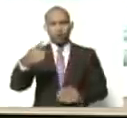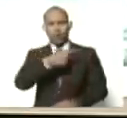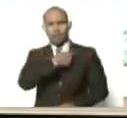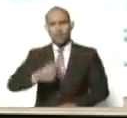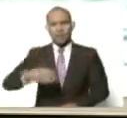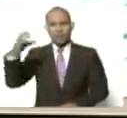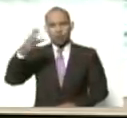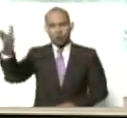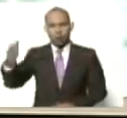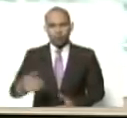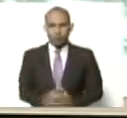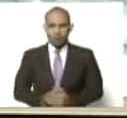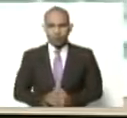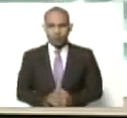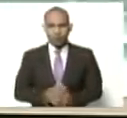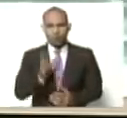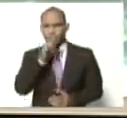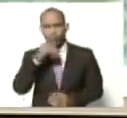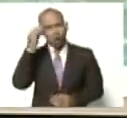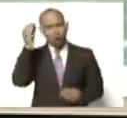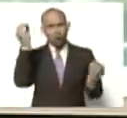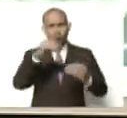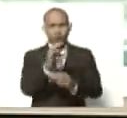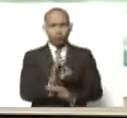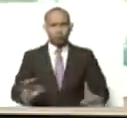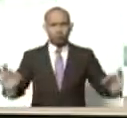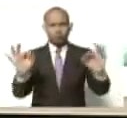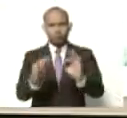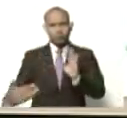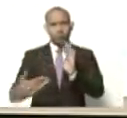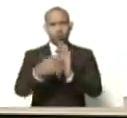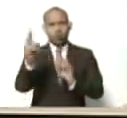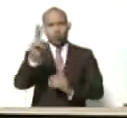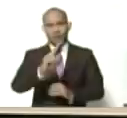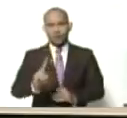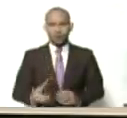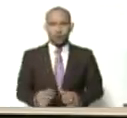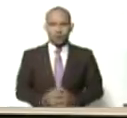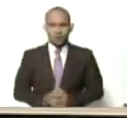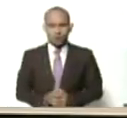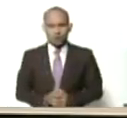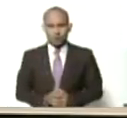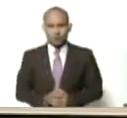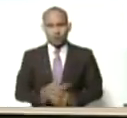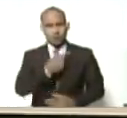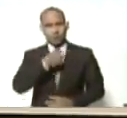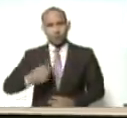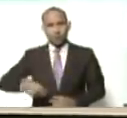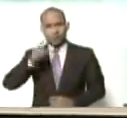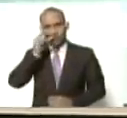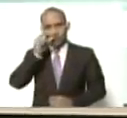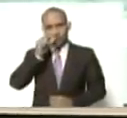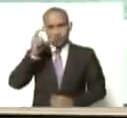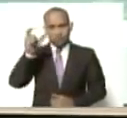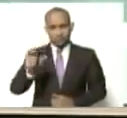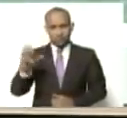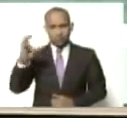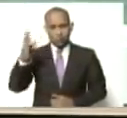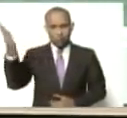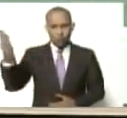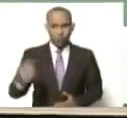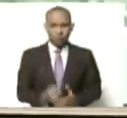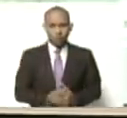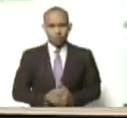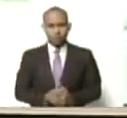militares de Colombia, no están de acuerdo con estos planes terroristas de Iván Duque contra Venezuela. Hay